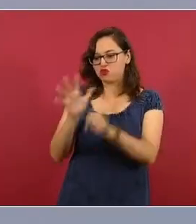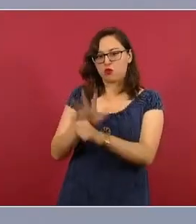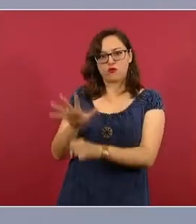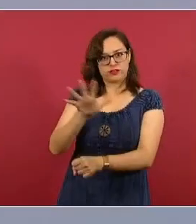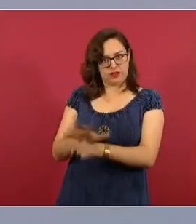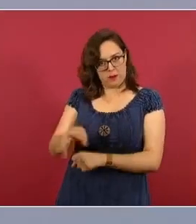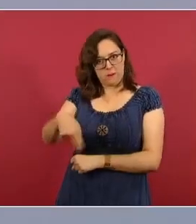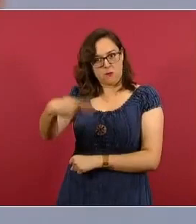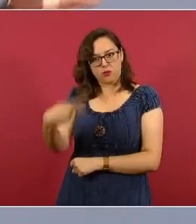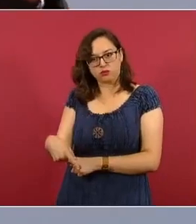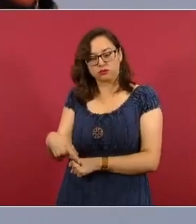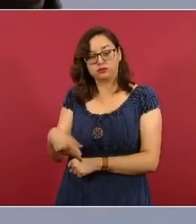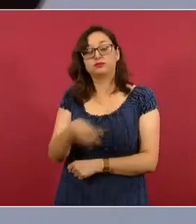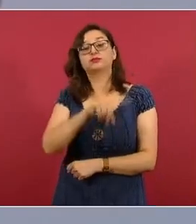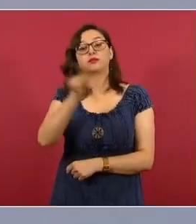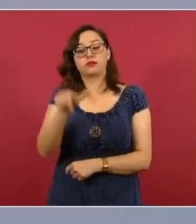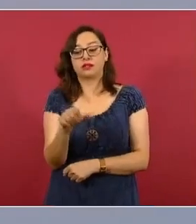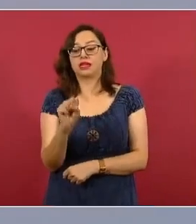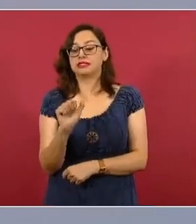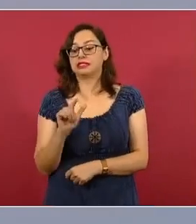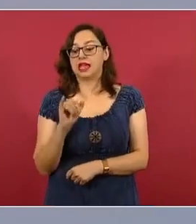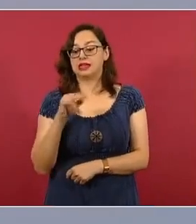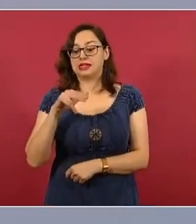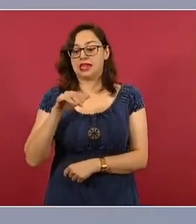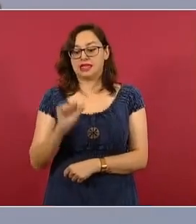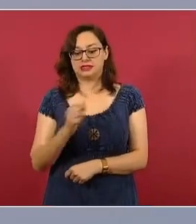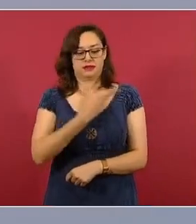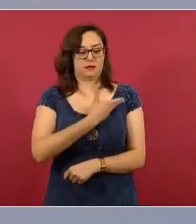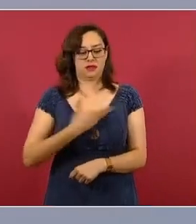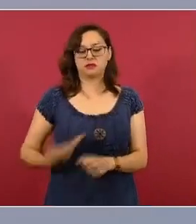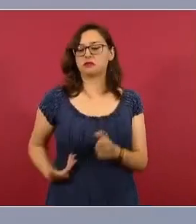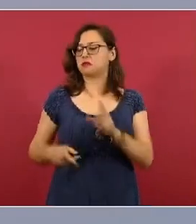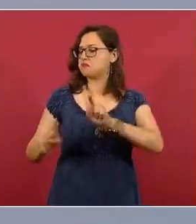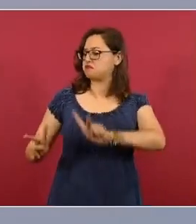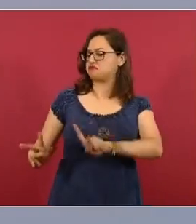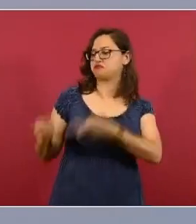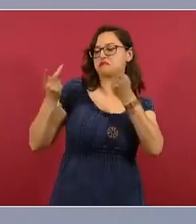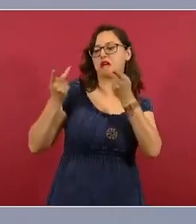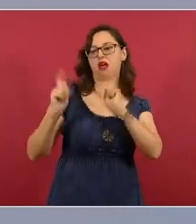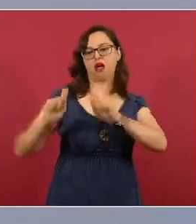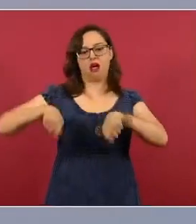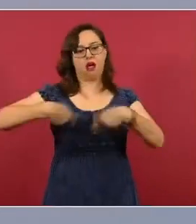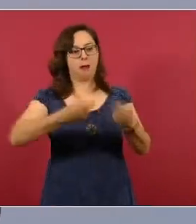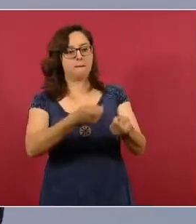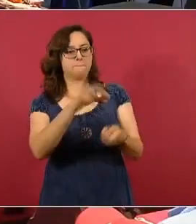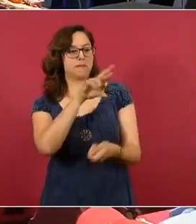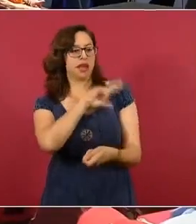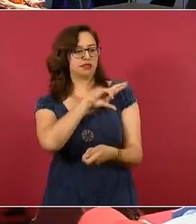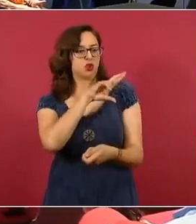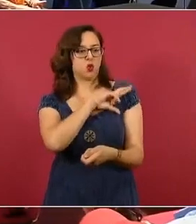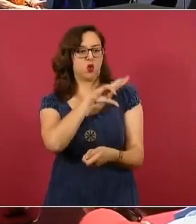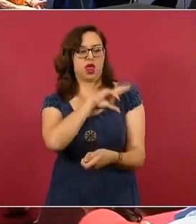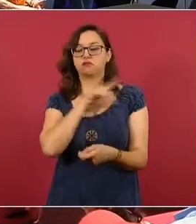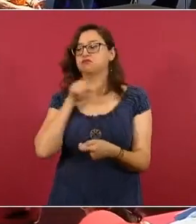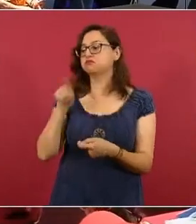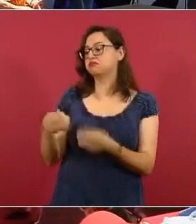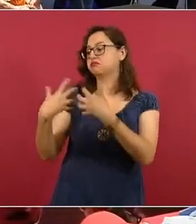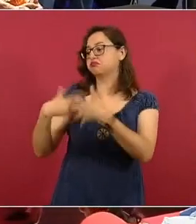y esa planta quedó ahí, la cerraron y luego en el